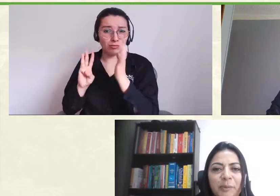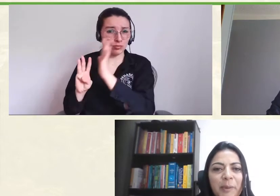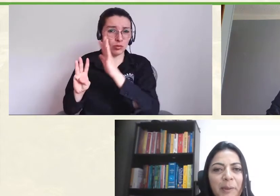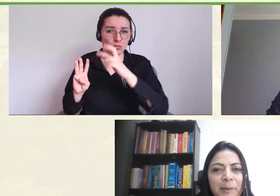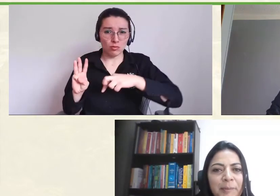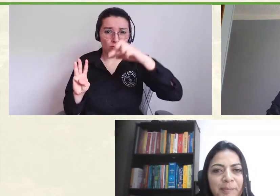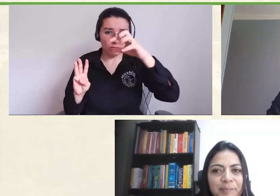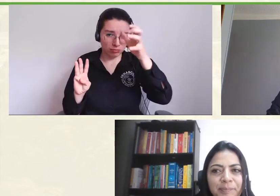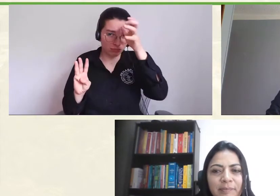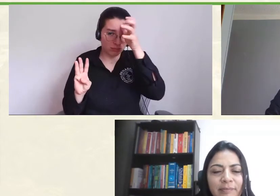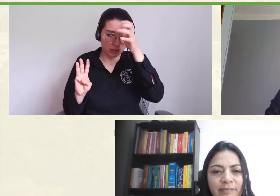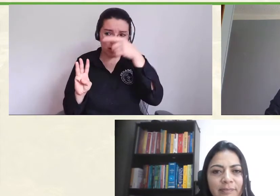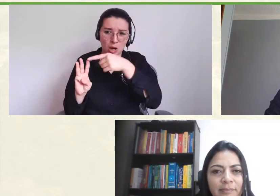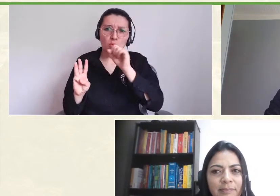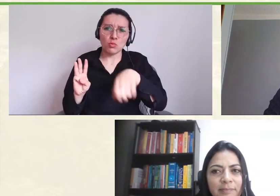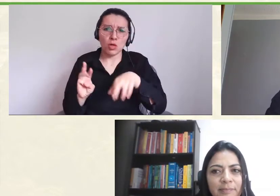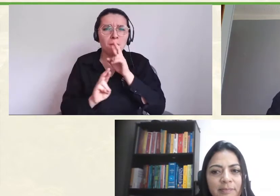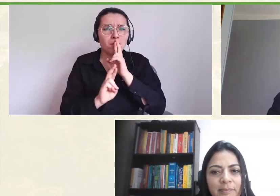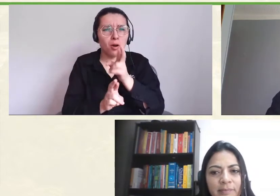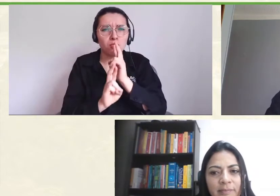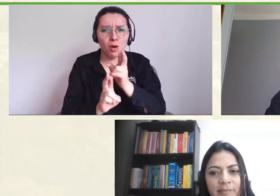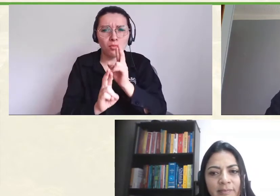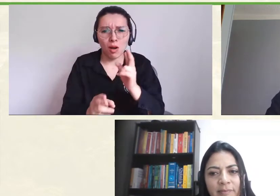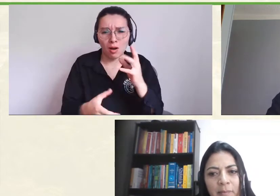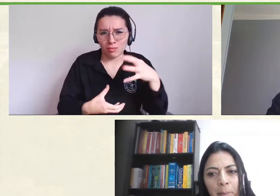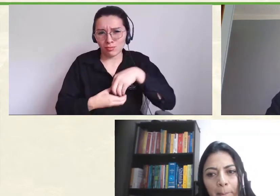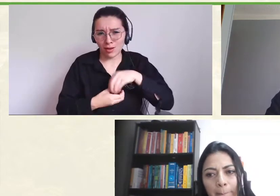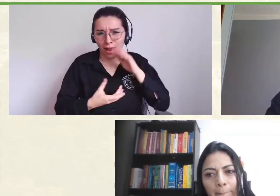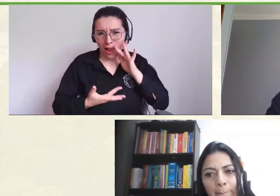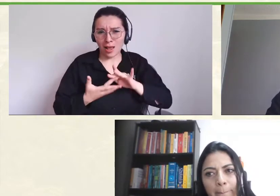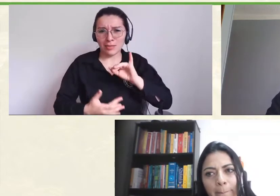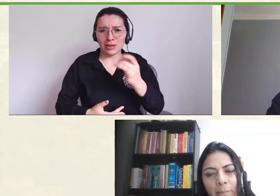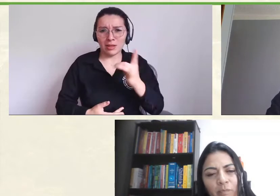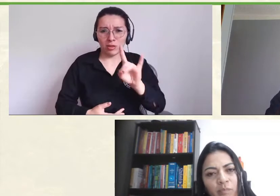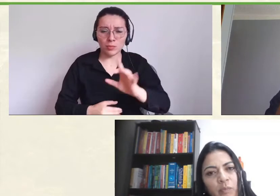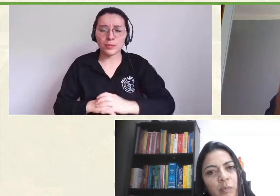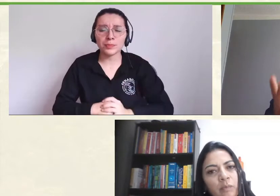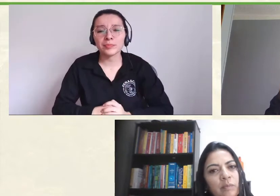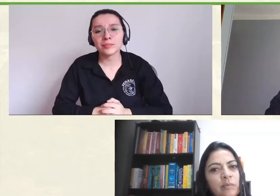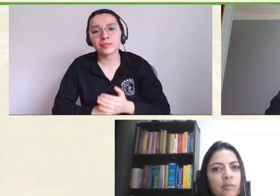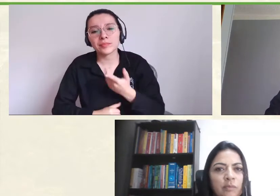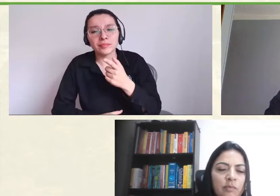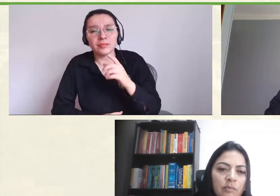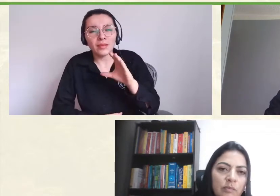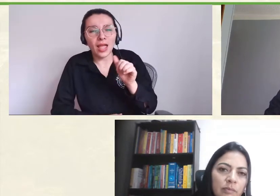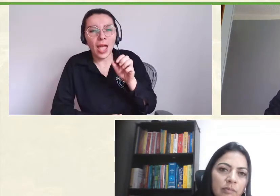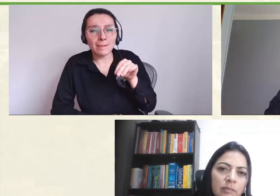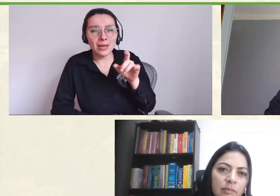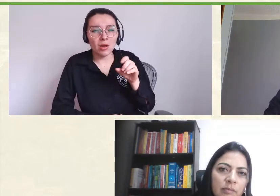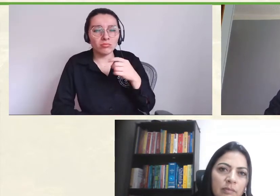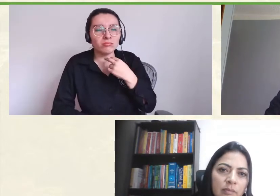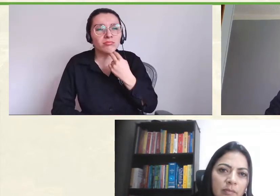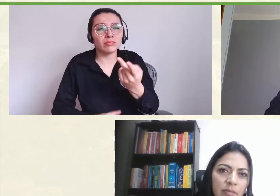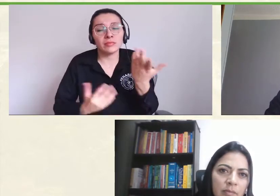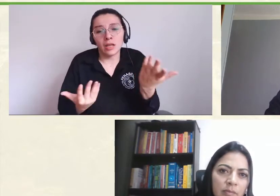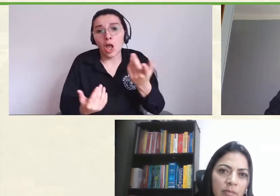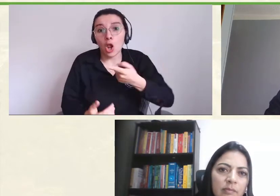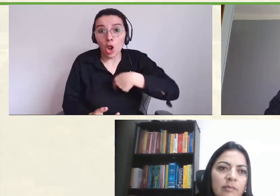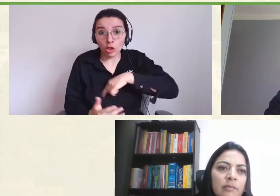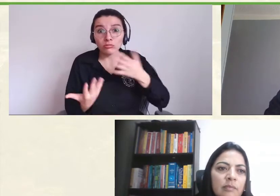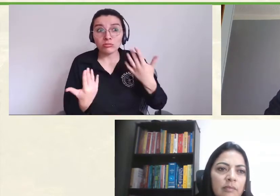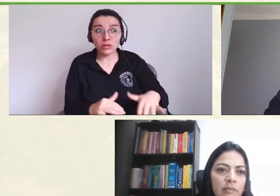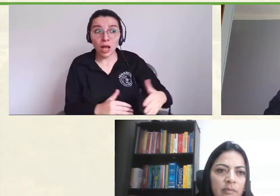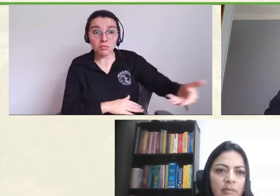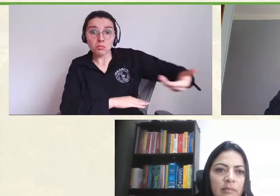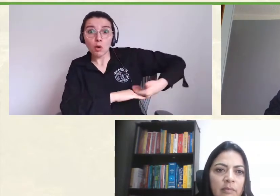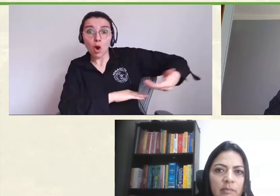IDU. Listo. Claro que sí. Digamos, hasta el momento nosotros hemos recibido en un total de 30 postulaciones, de